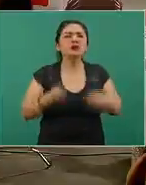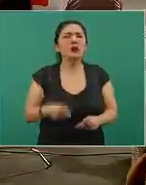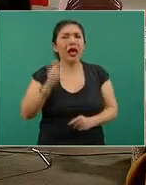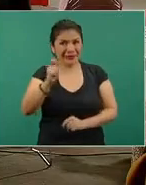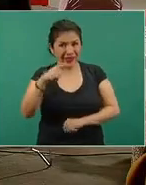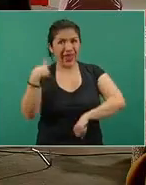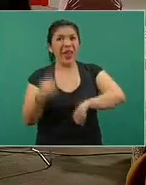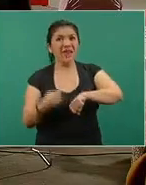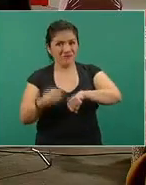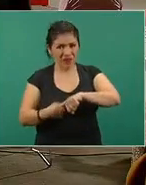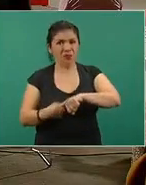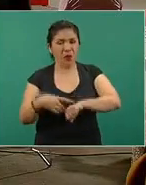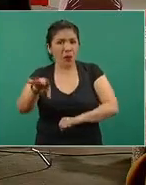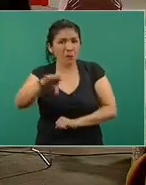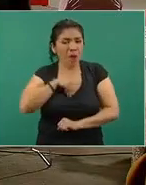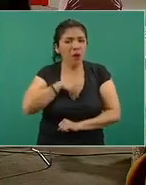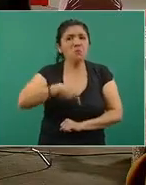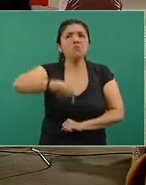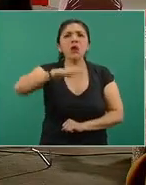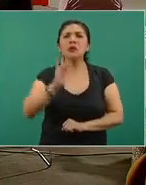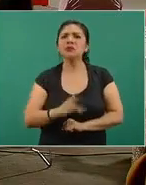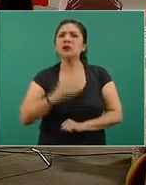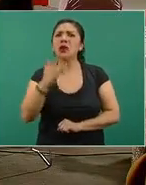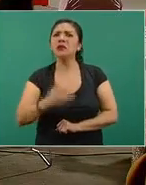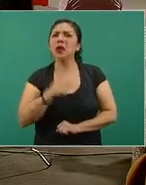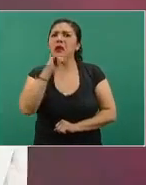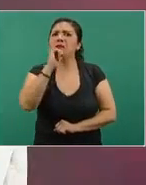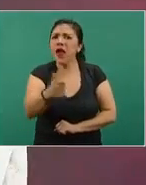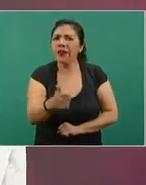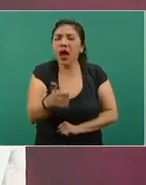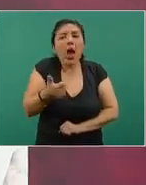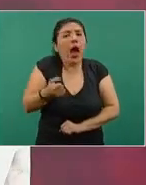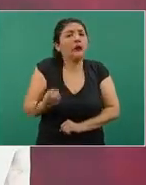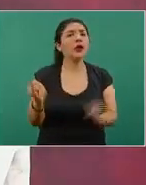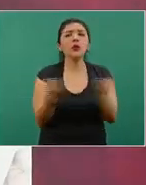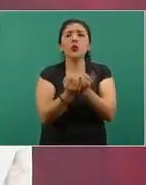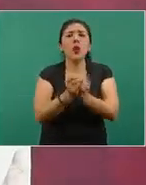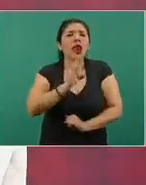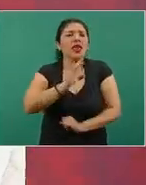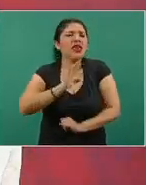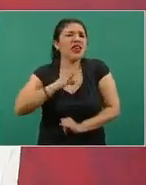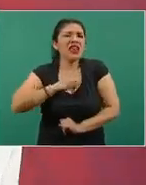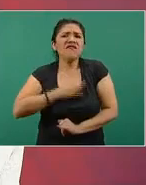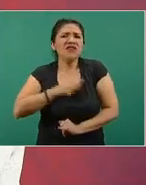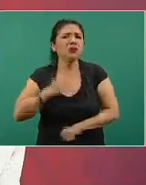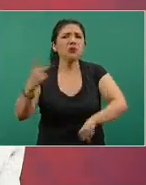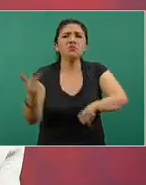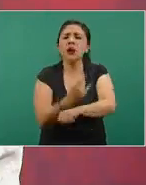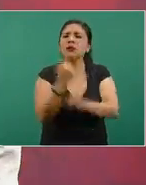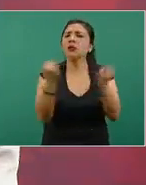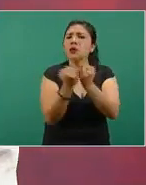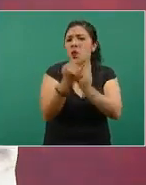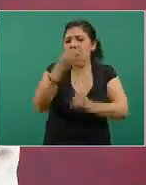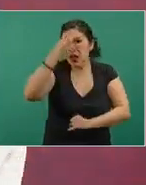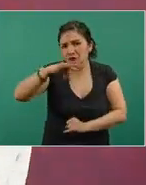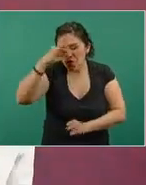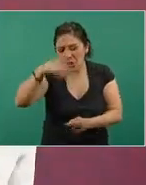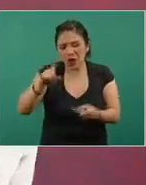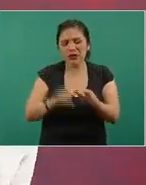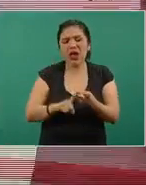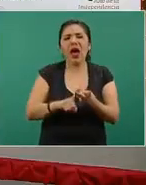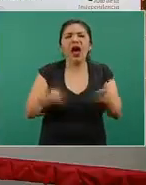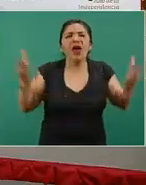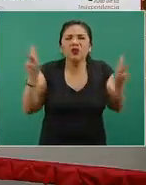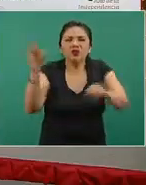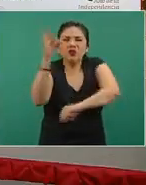las infecciones tienen una proporción de personas asintomáticas. Esto ocurre en la influenza, esto ocurre en el dengue, esto ocurre en